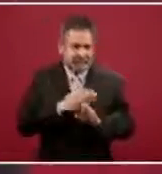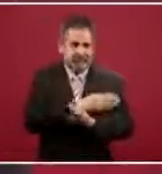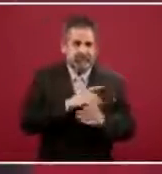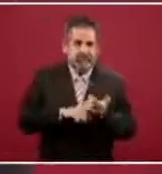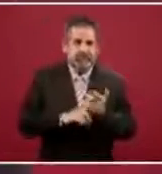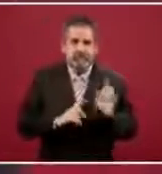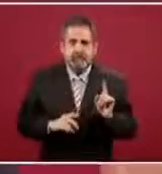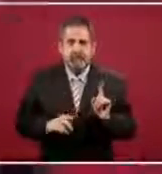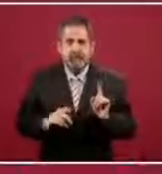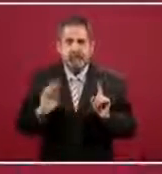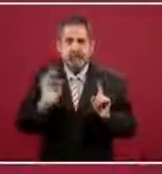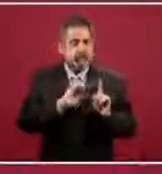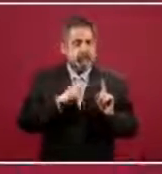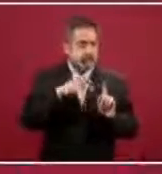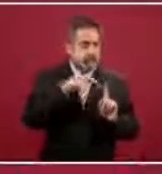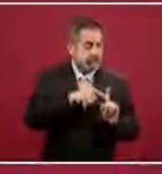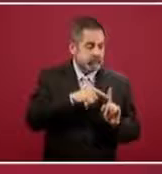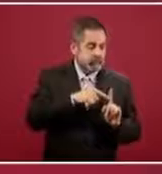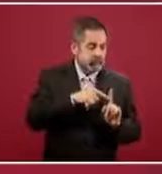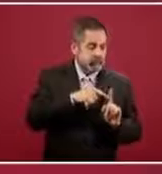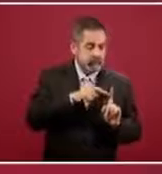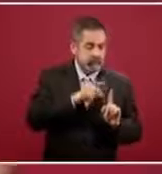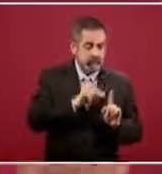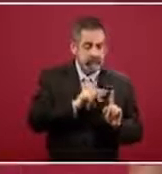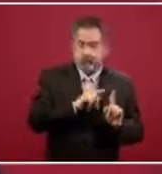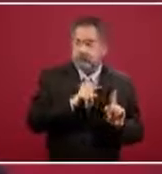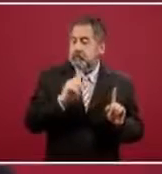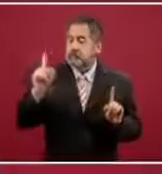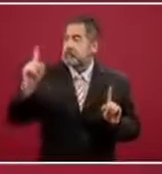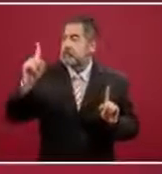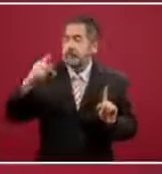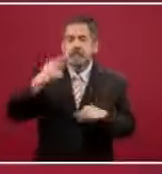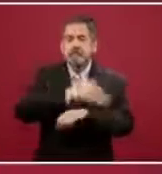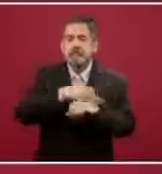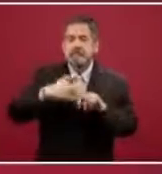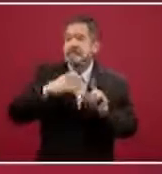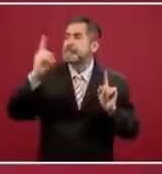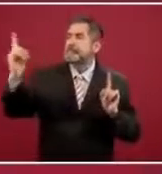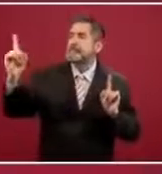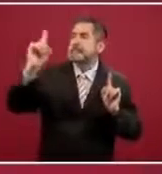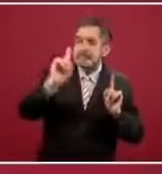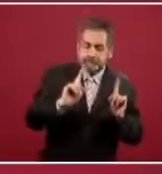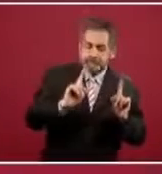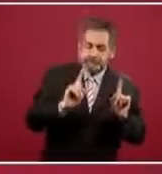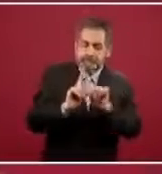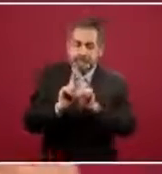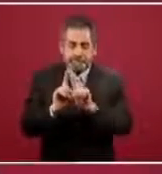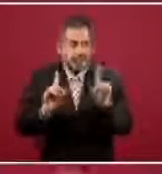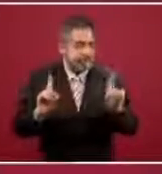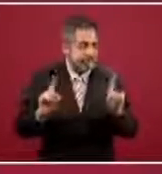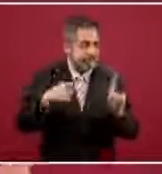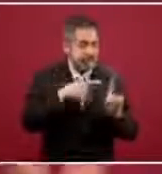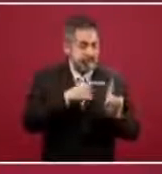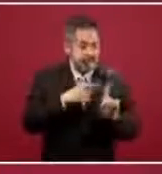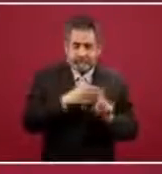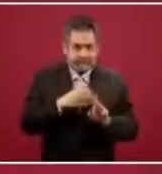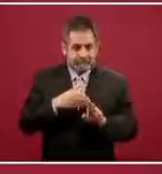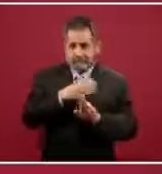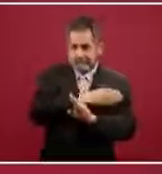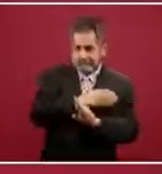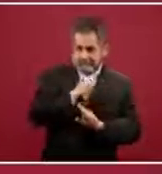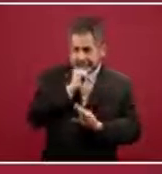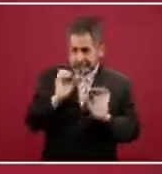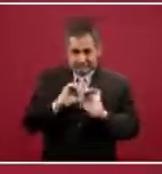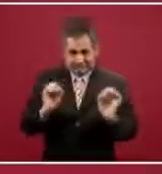la persona mexicana que fue afuera sino es vino el pariente si no tienen ese